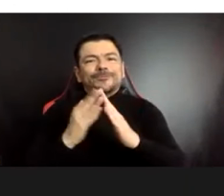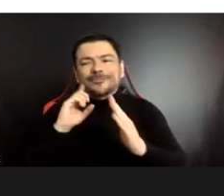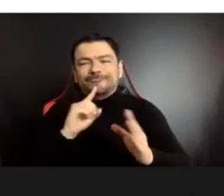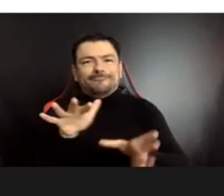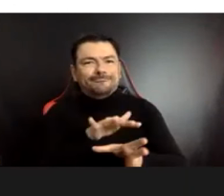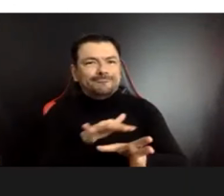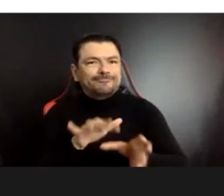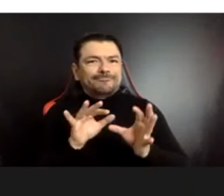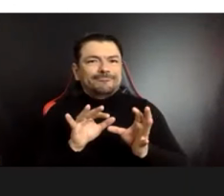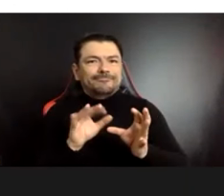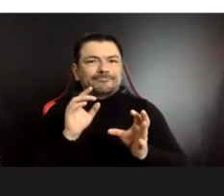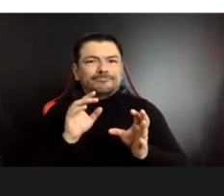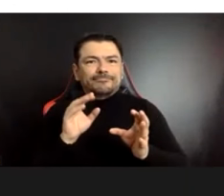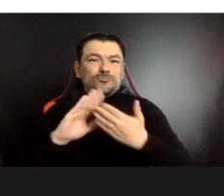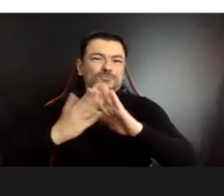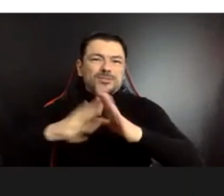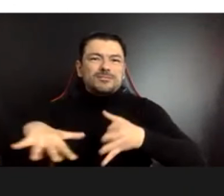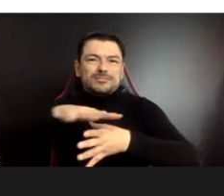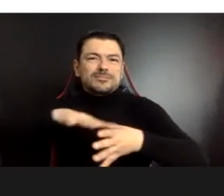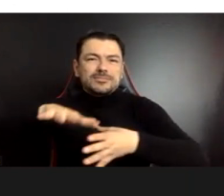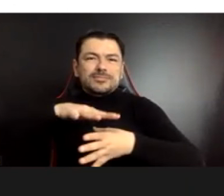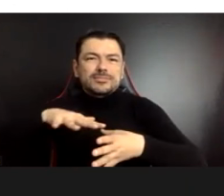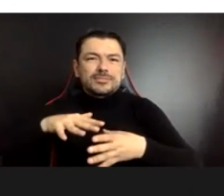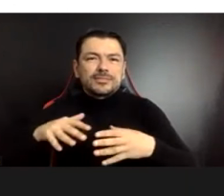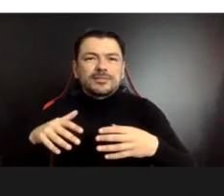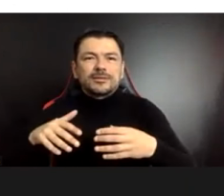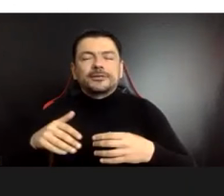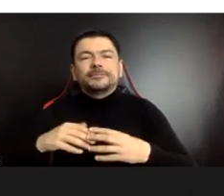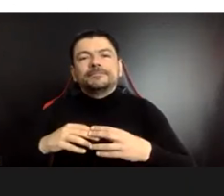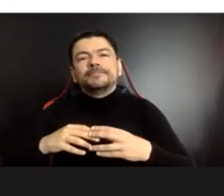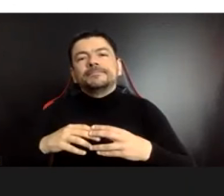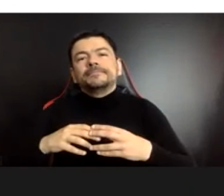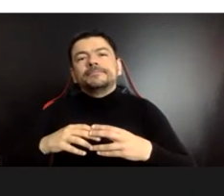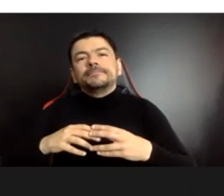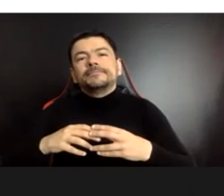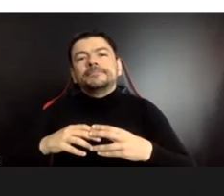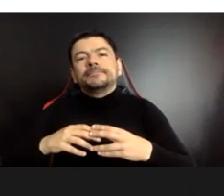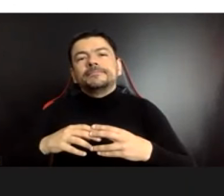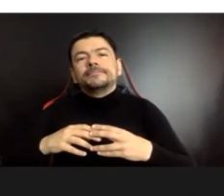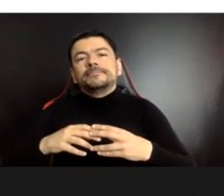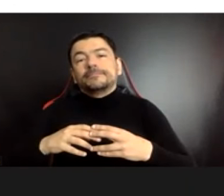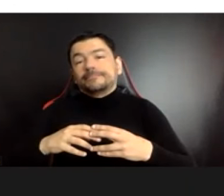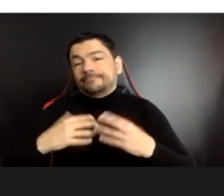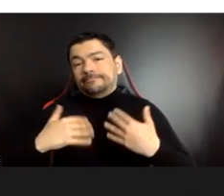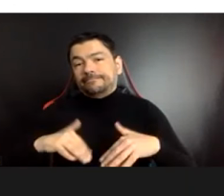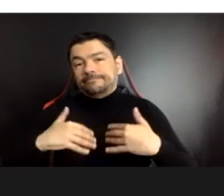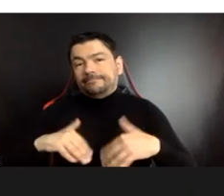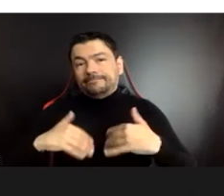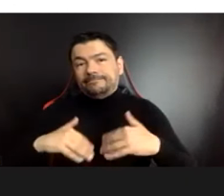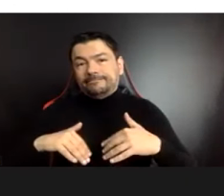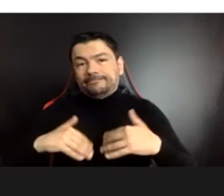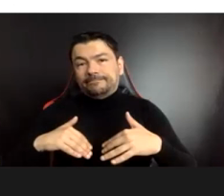tanto cuidado o a veces no es tan apreciado y que de hecho es vital para asegurarse de que